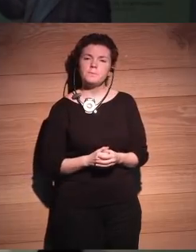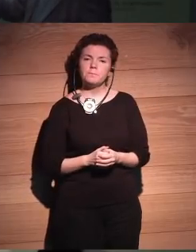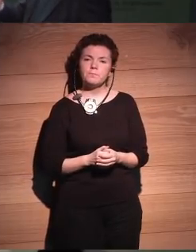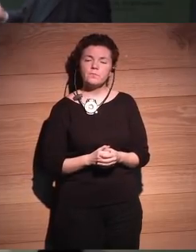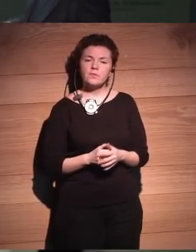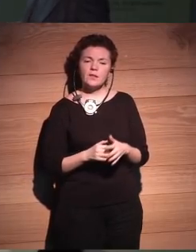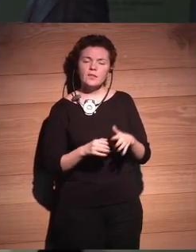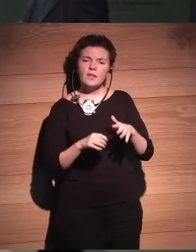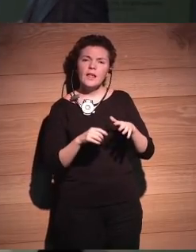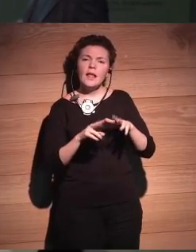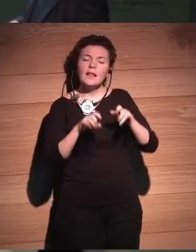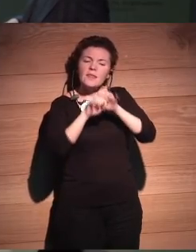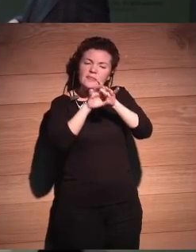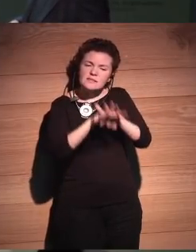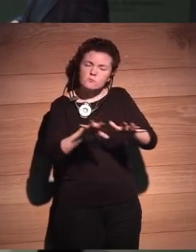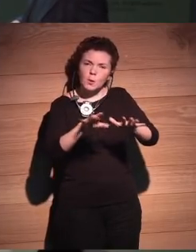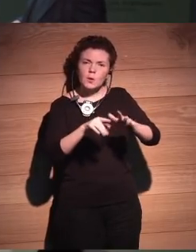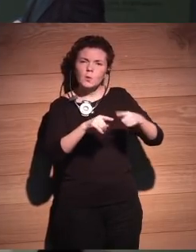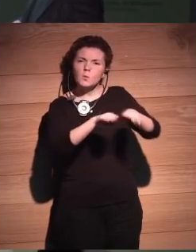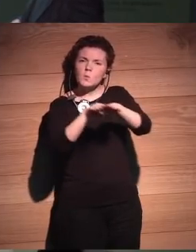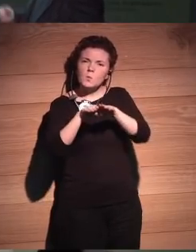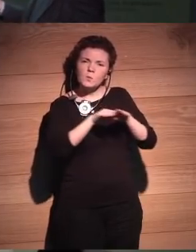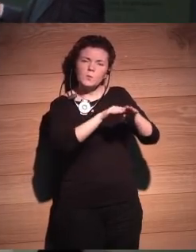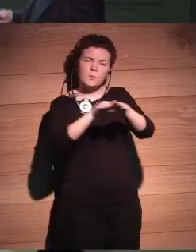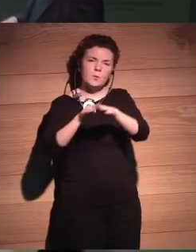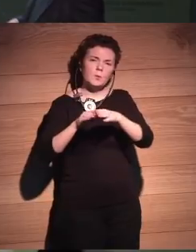La distribución es muy homogénea. Si pones